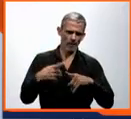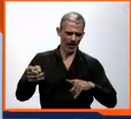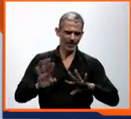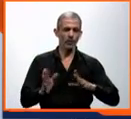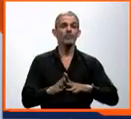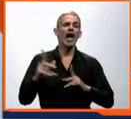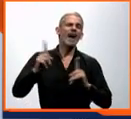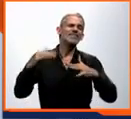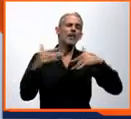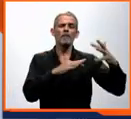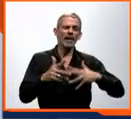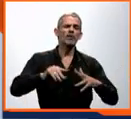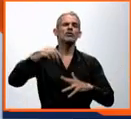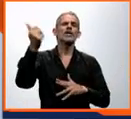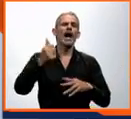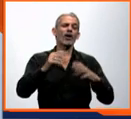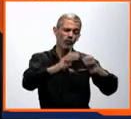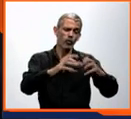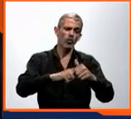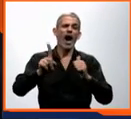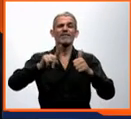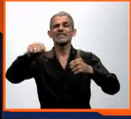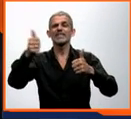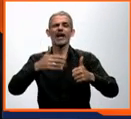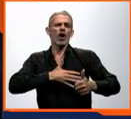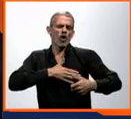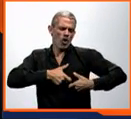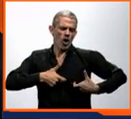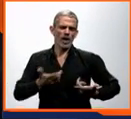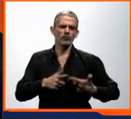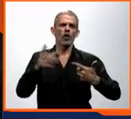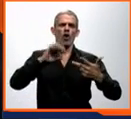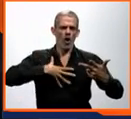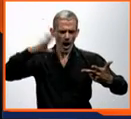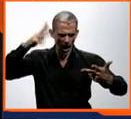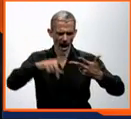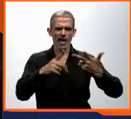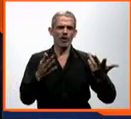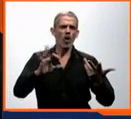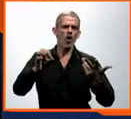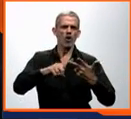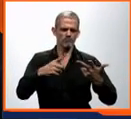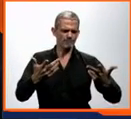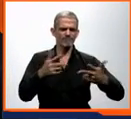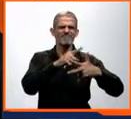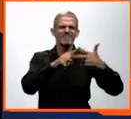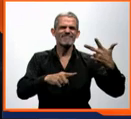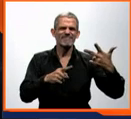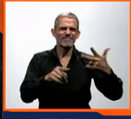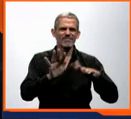A veces algunos partidos se ganan con fútbol, a veces se ganan con el corazón o con carácter. En cualquiera de estas